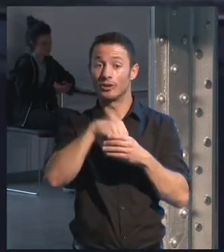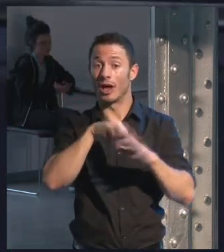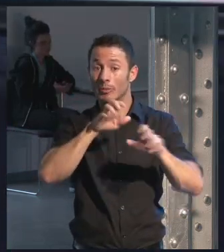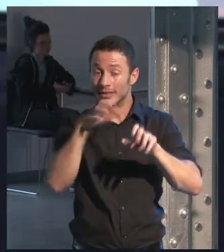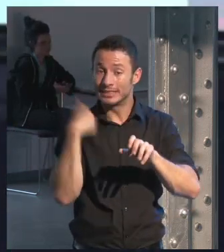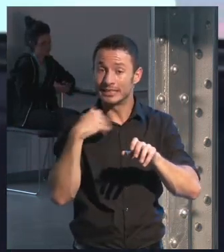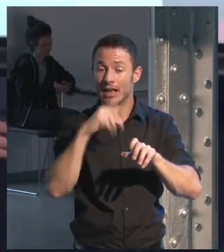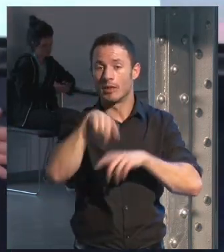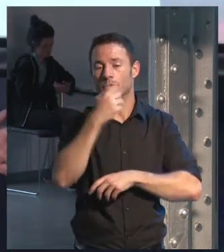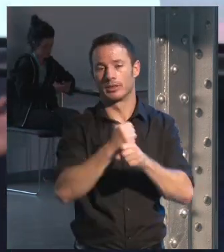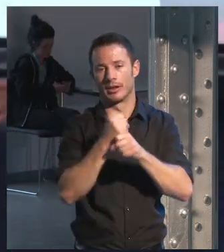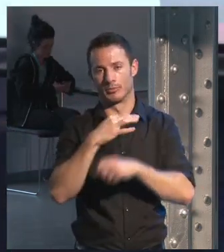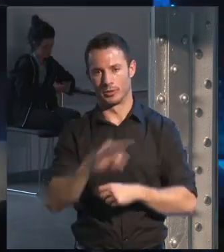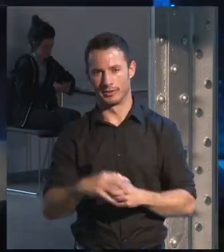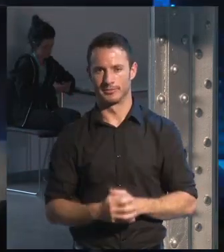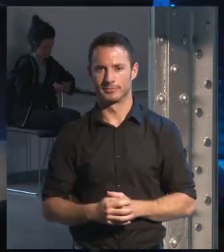trabajarlo.